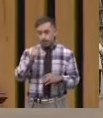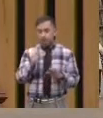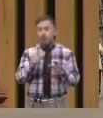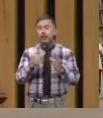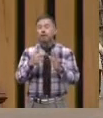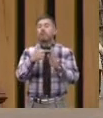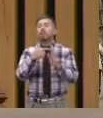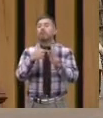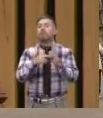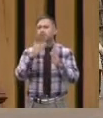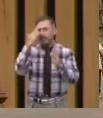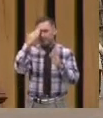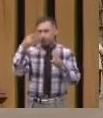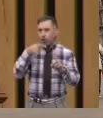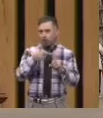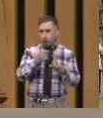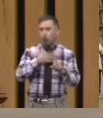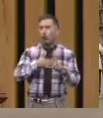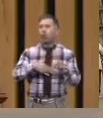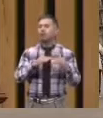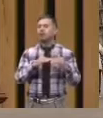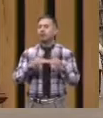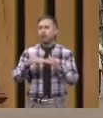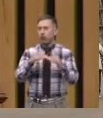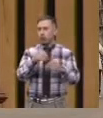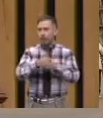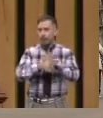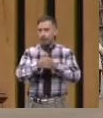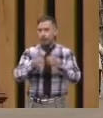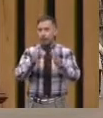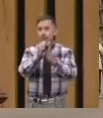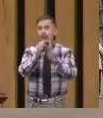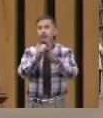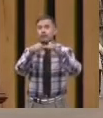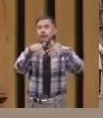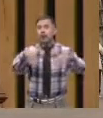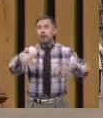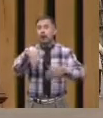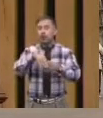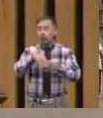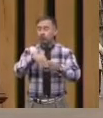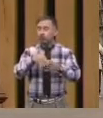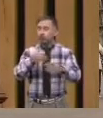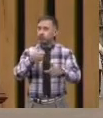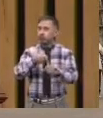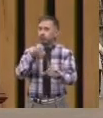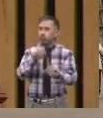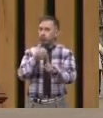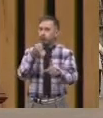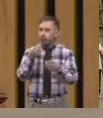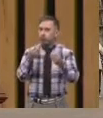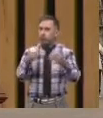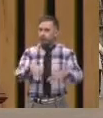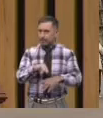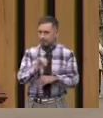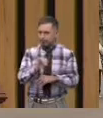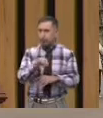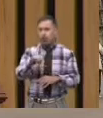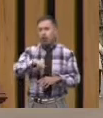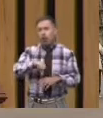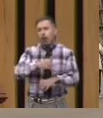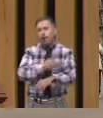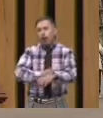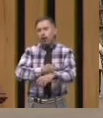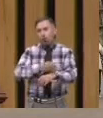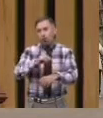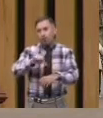sí permea en todo el sistema electoral. En esa lógica, a todos los asuntos que hemos estado viendo toda esta tarde o todo el